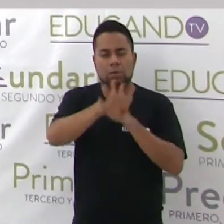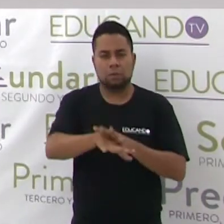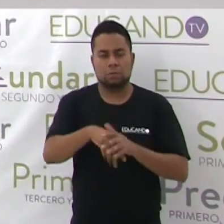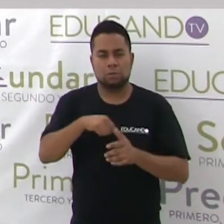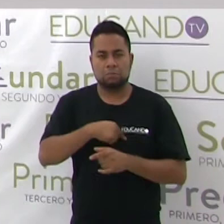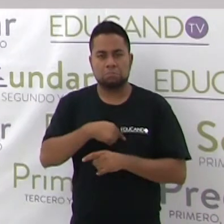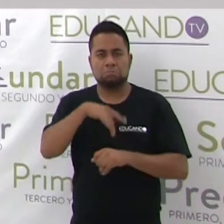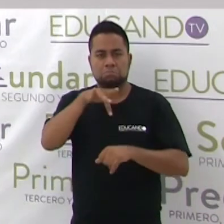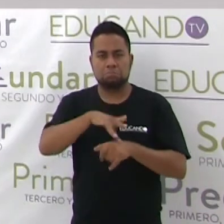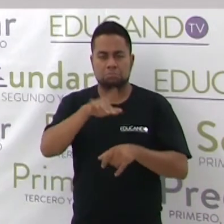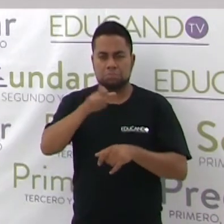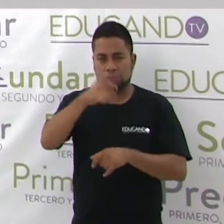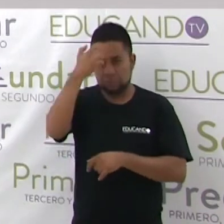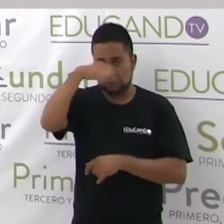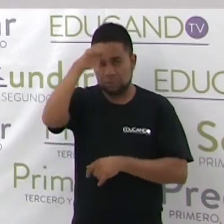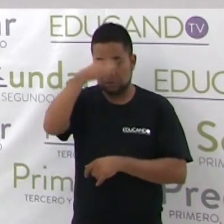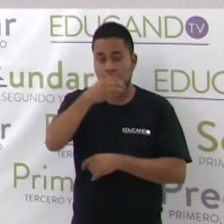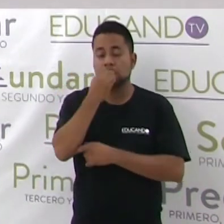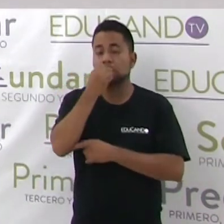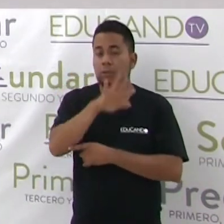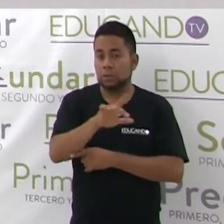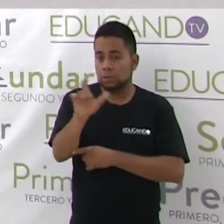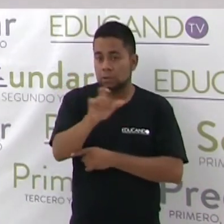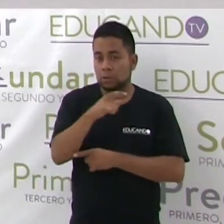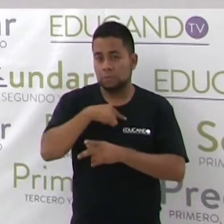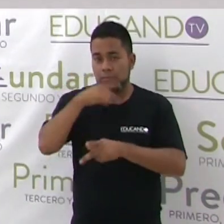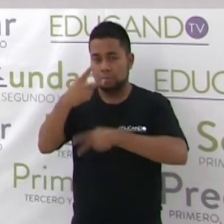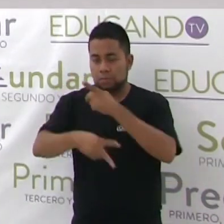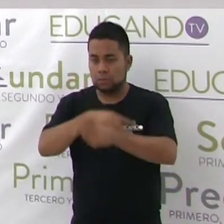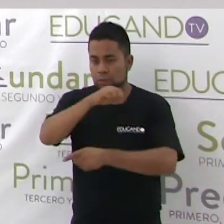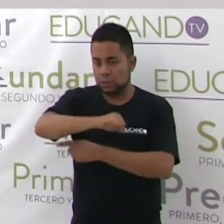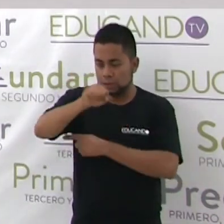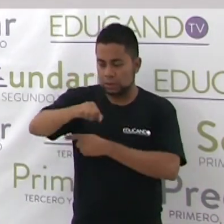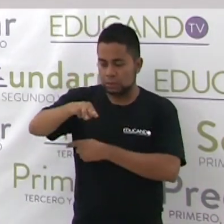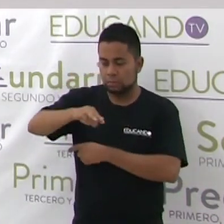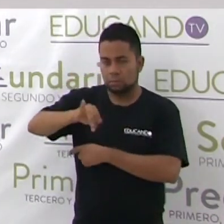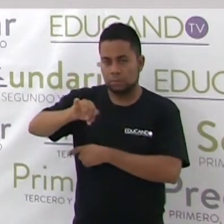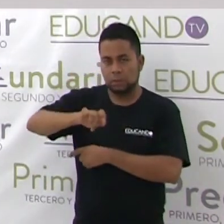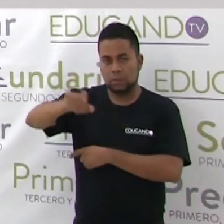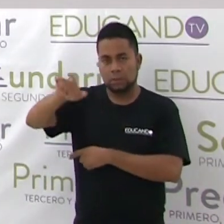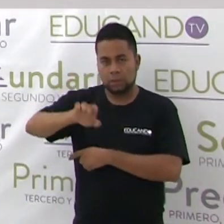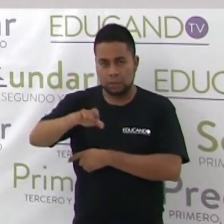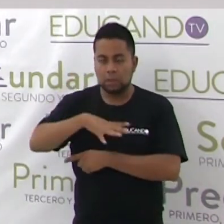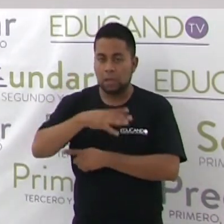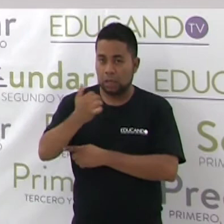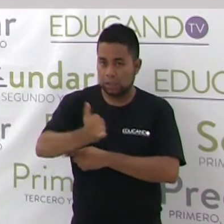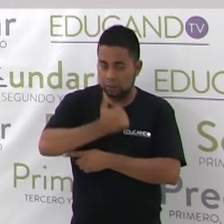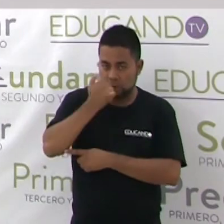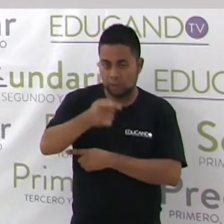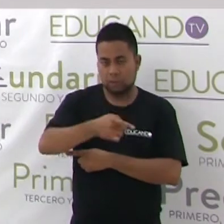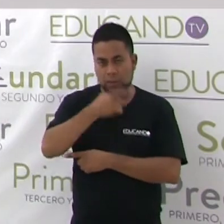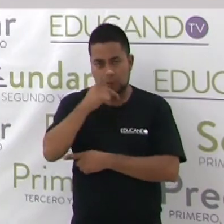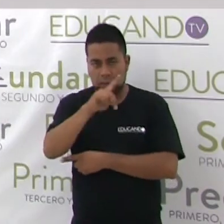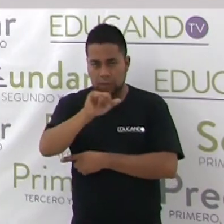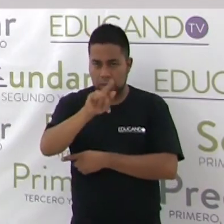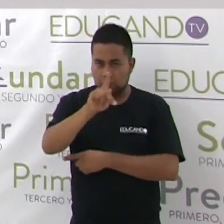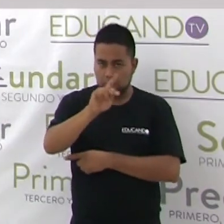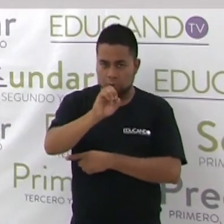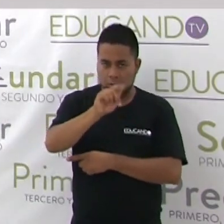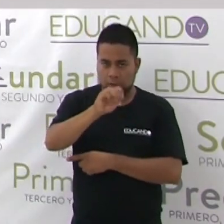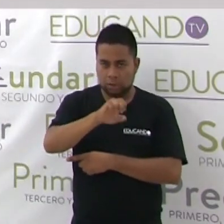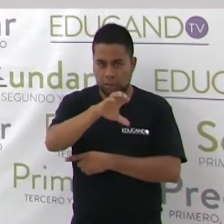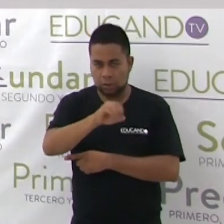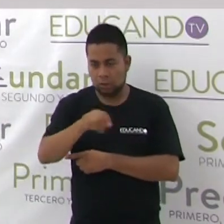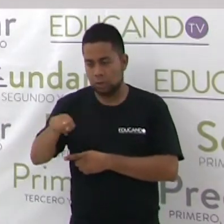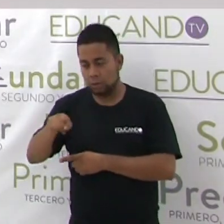a mí me tocó una experiencia muy bonita cuando estuve en la Sierra Mije, en donde tuve alumnos que hablaban zapoteco,